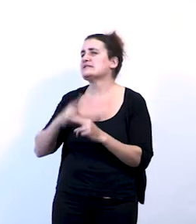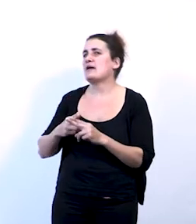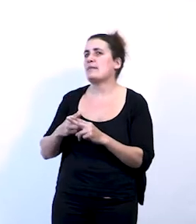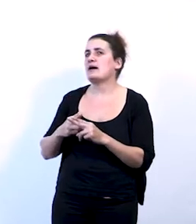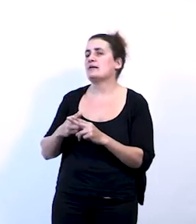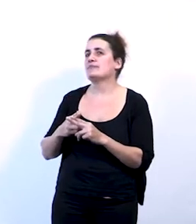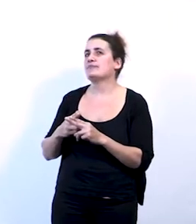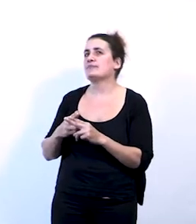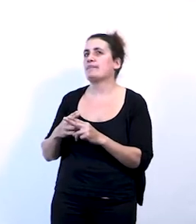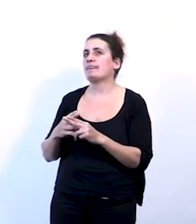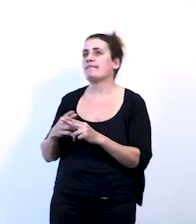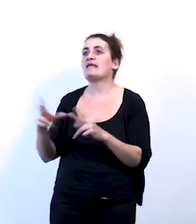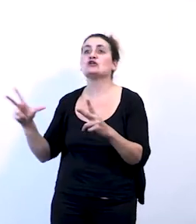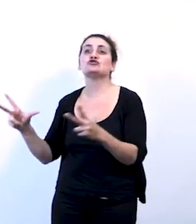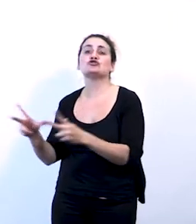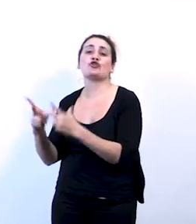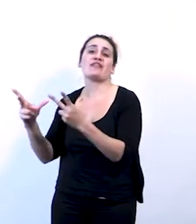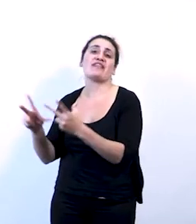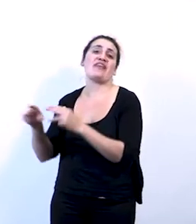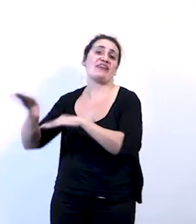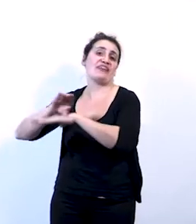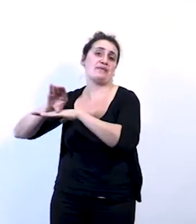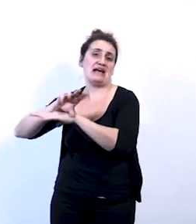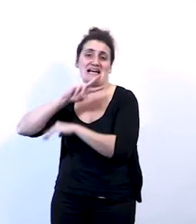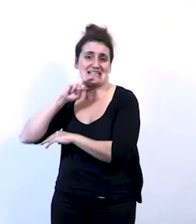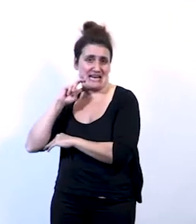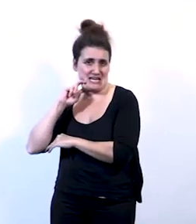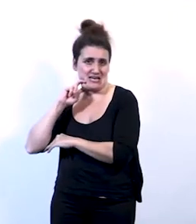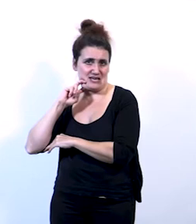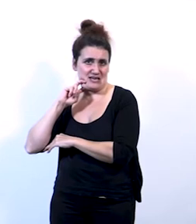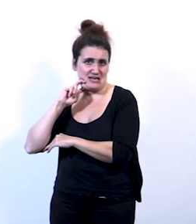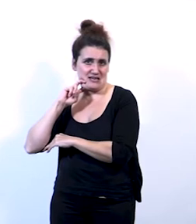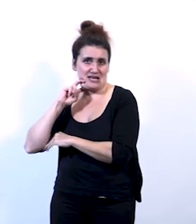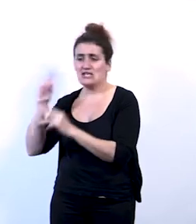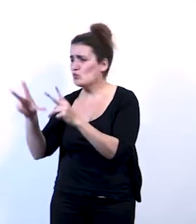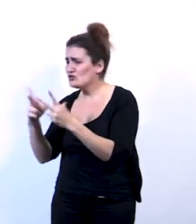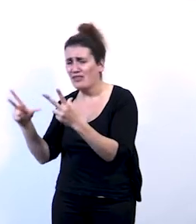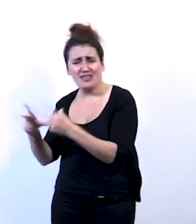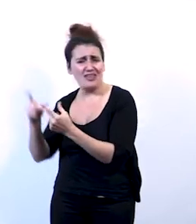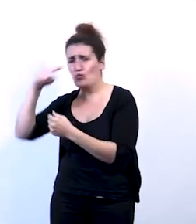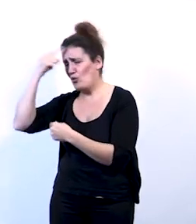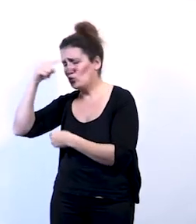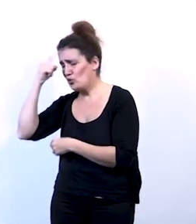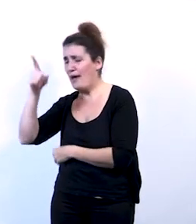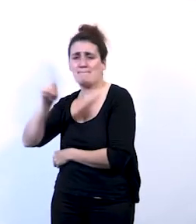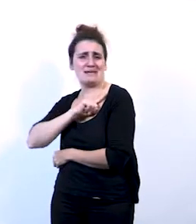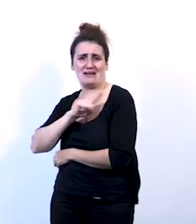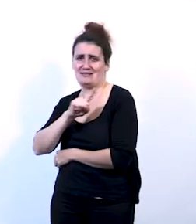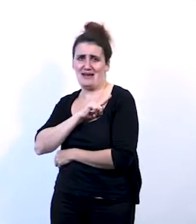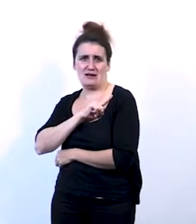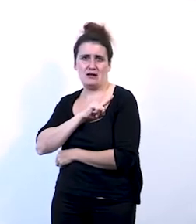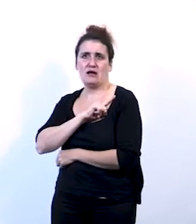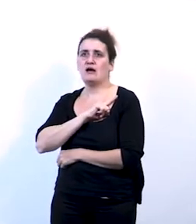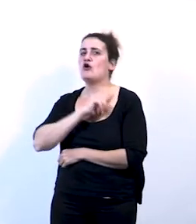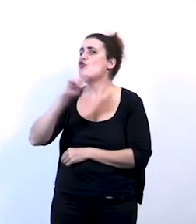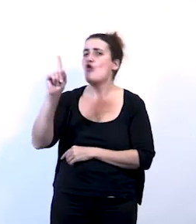la sociedad cívica israelí. Es una sociedad y una cultura militar. No hay